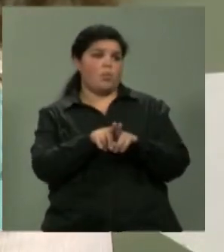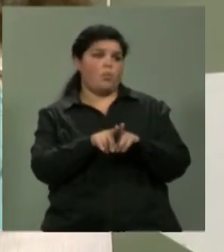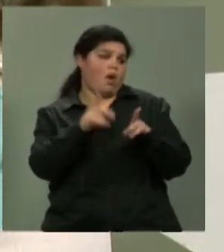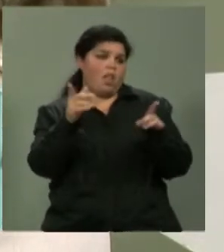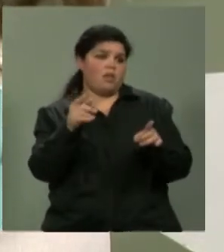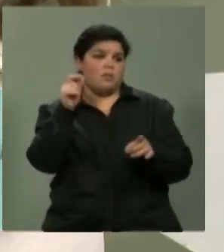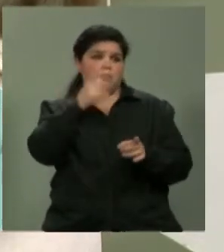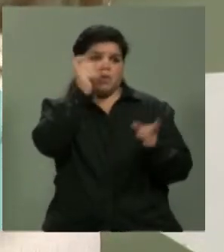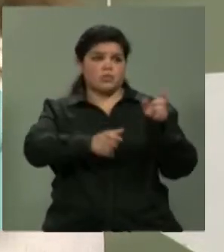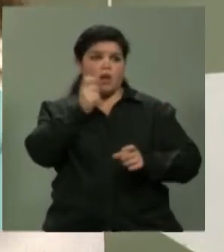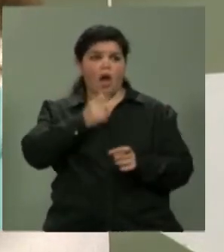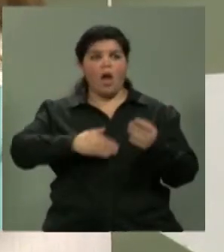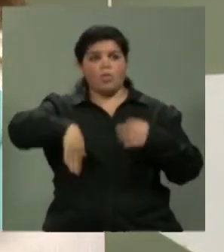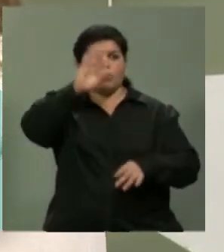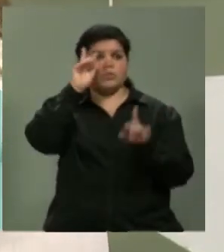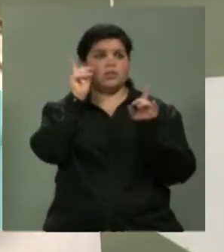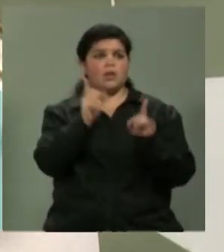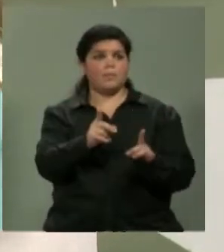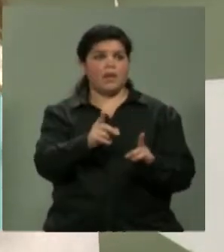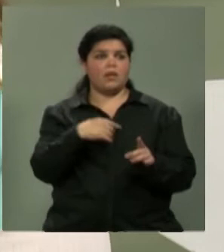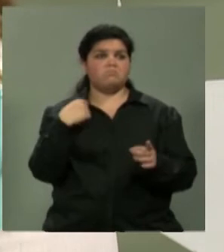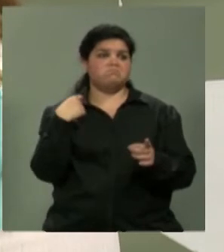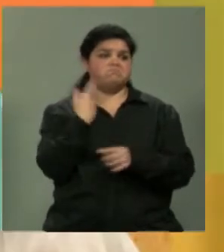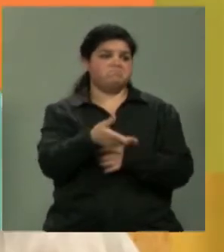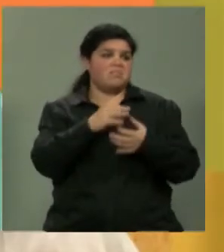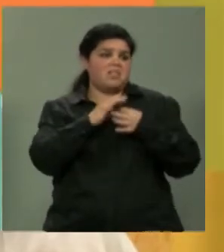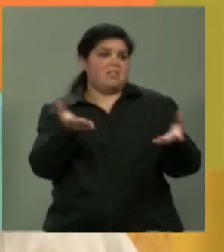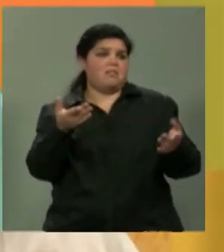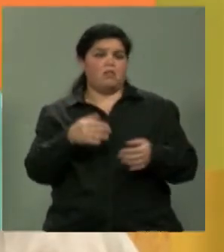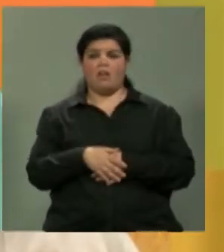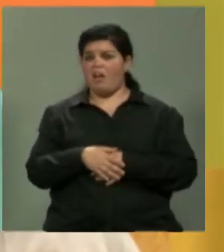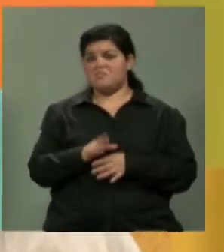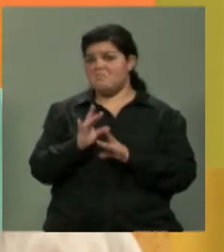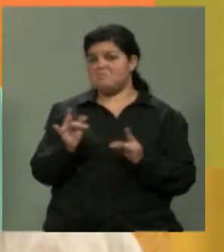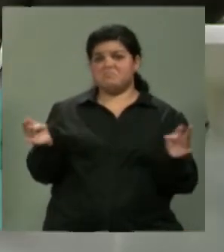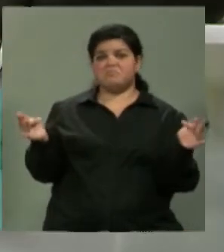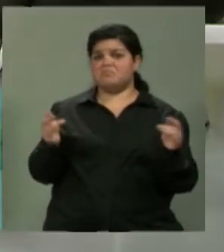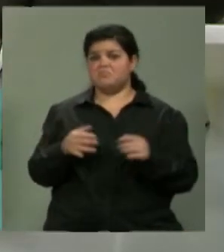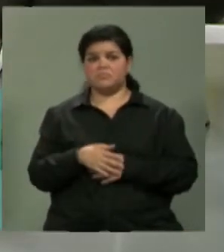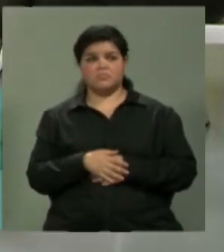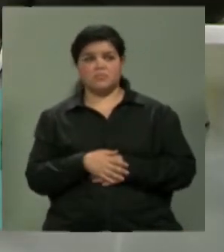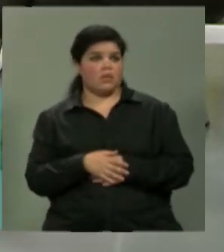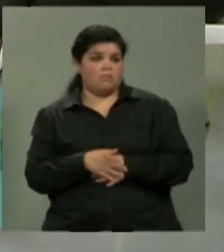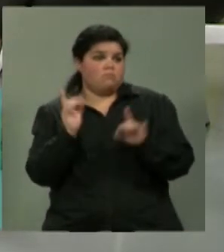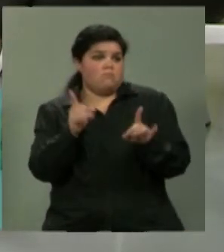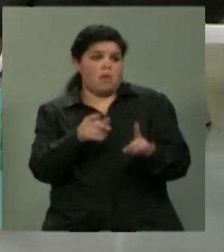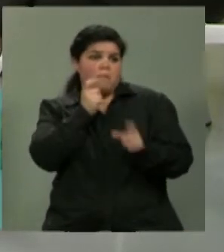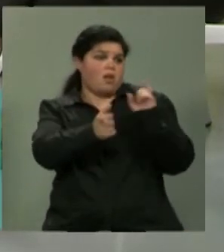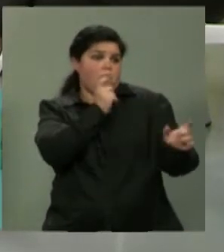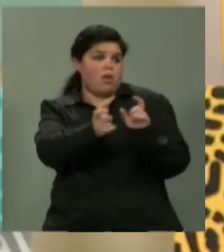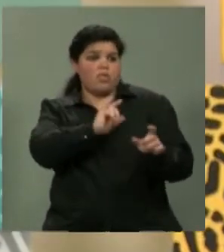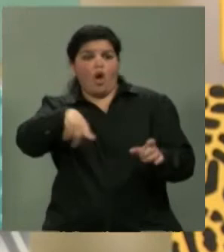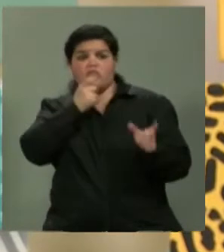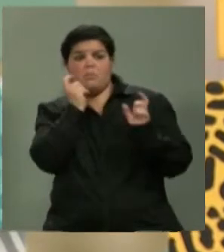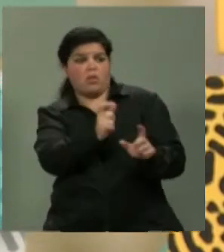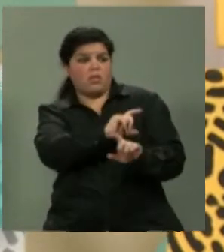adulto que comete un delito y mata a alguien entra y sale por la puerta giratoria. Con esa liviandad. Es la misma respuesta que se le da a todo el mundo hoy en día. No hay otra